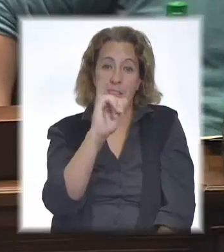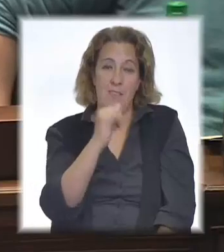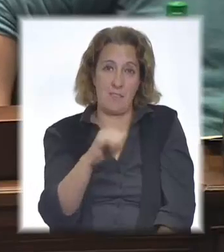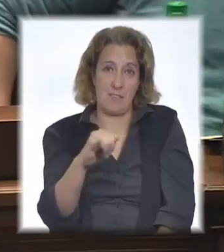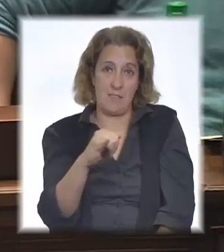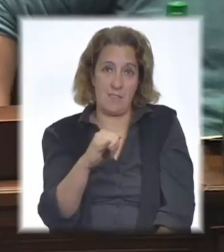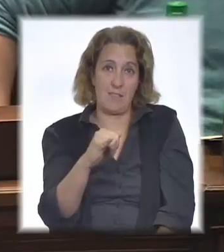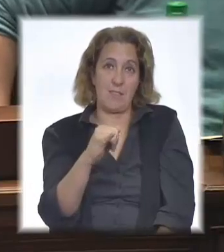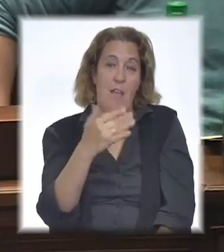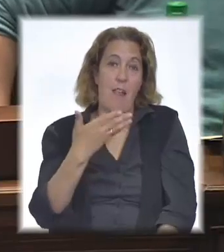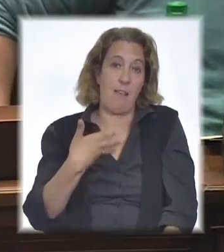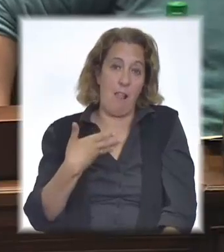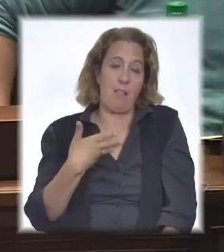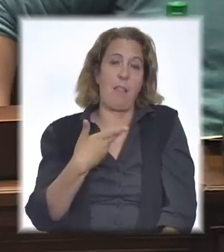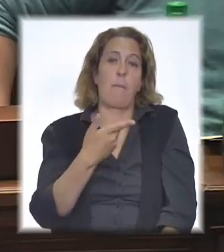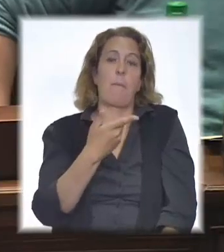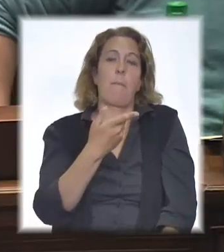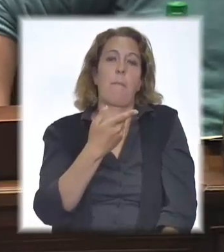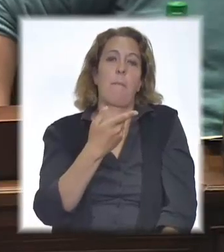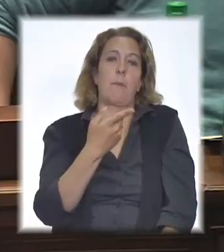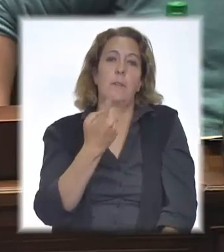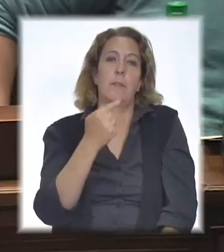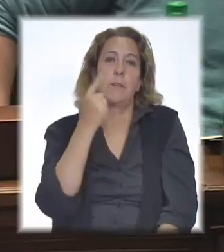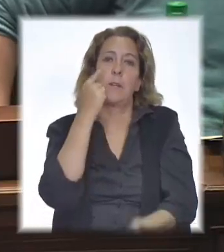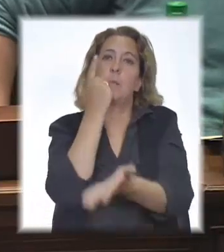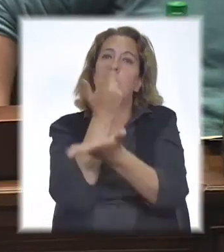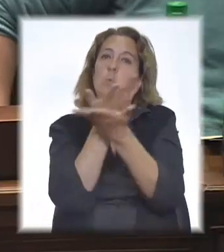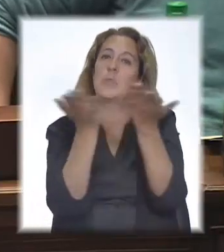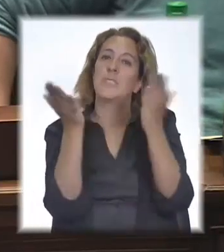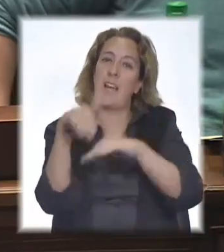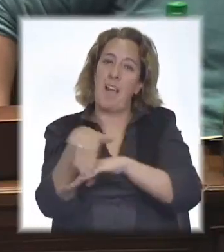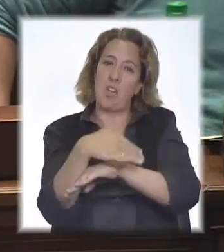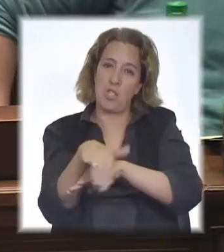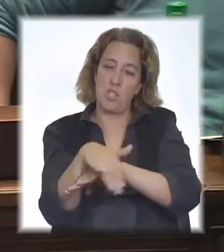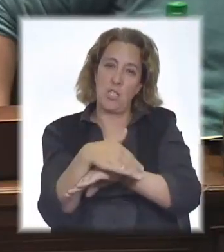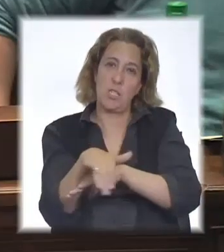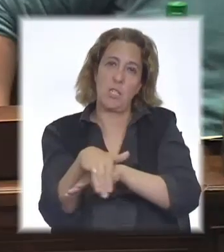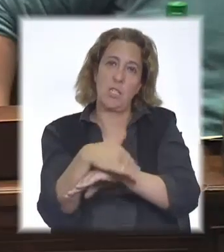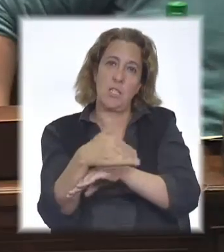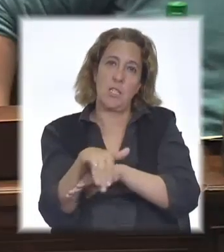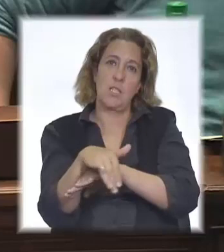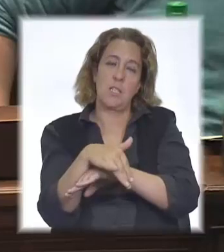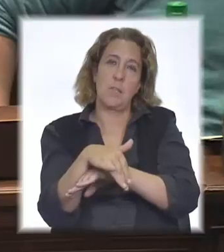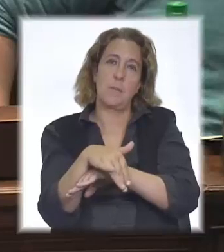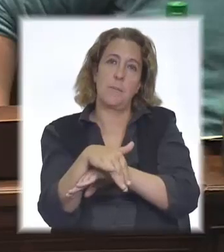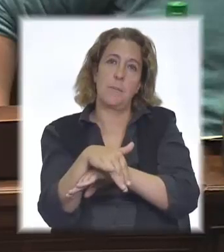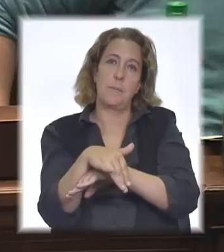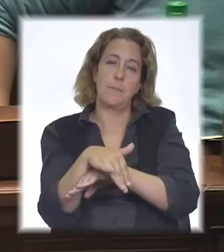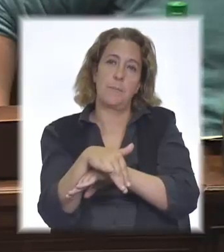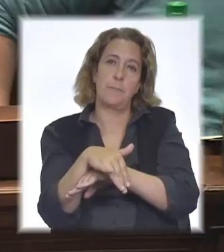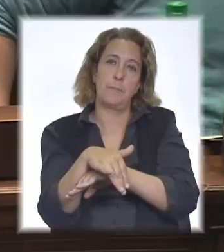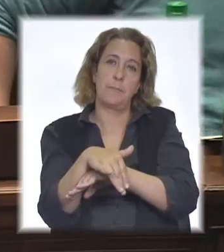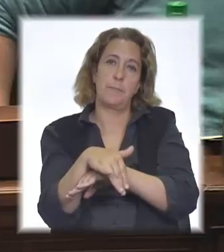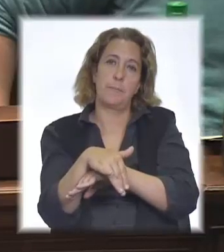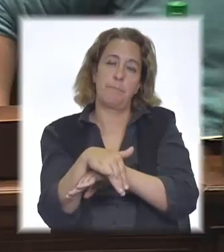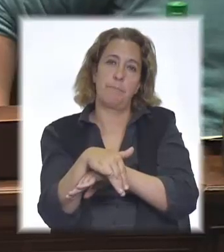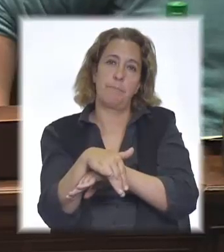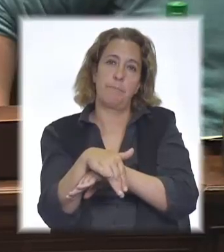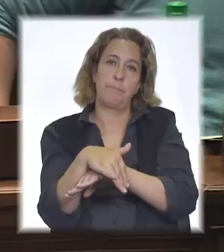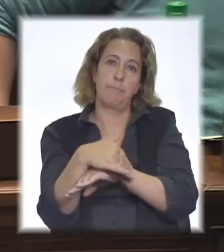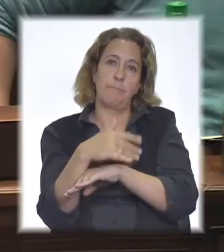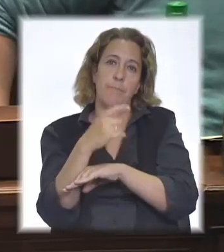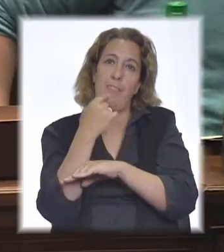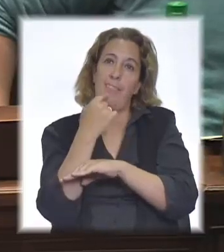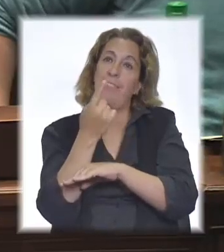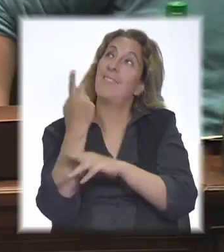con el alcalde y le muestra en una calle de cádiz con su